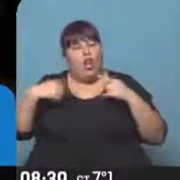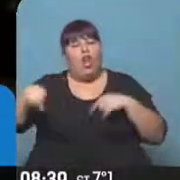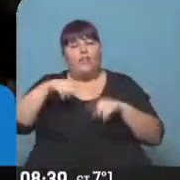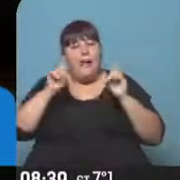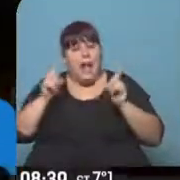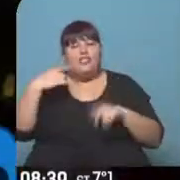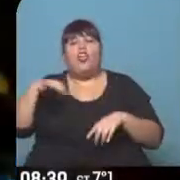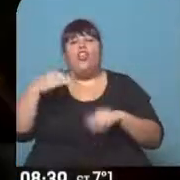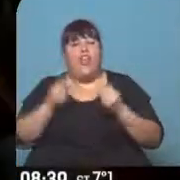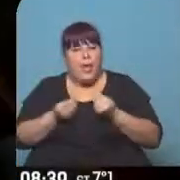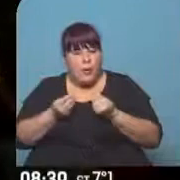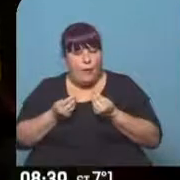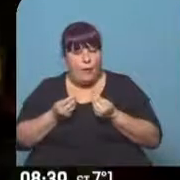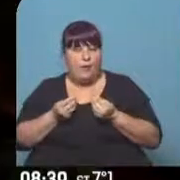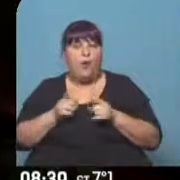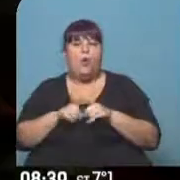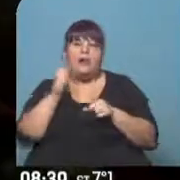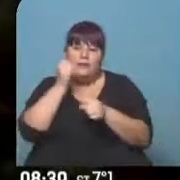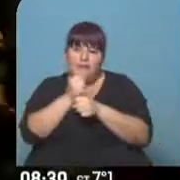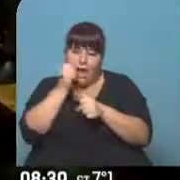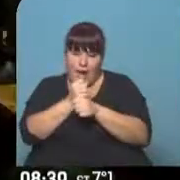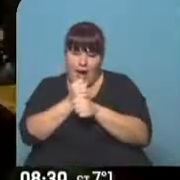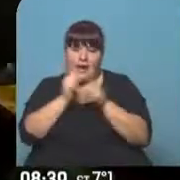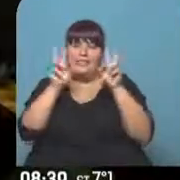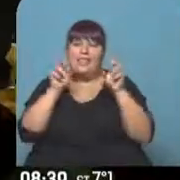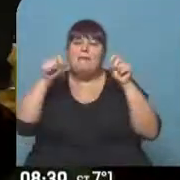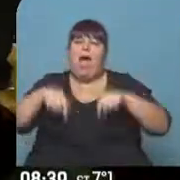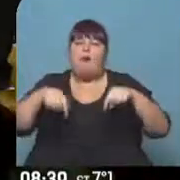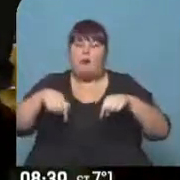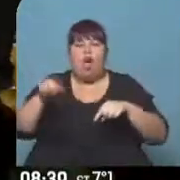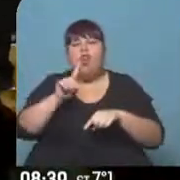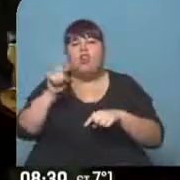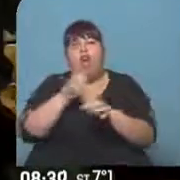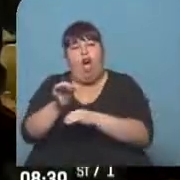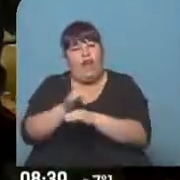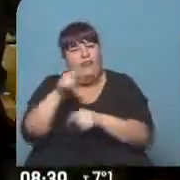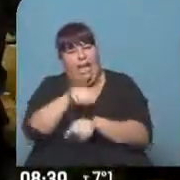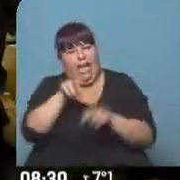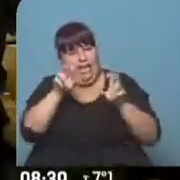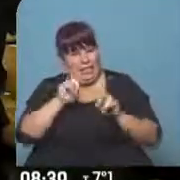docentes deben hacer es trabajar sobre los temas de actualidad, no adoctrinar.